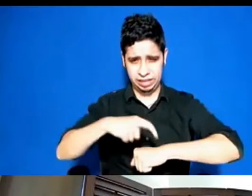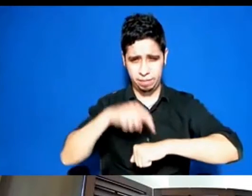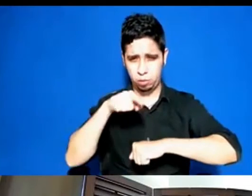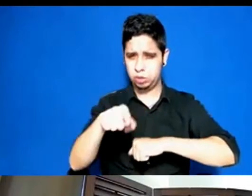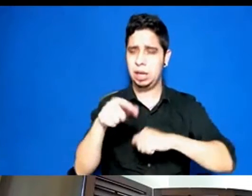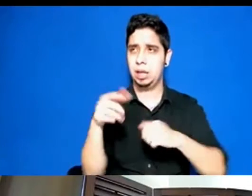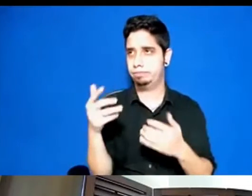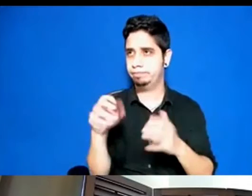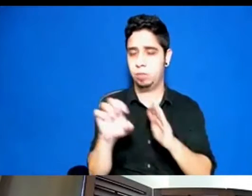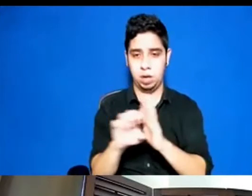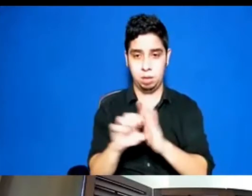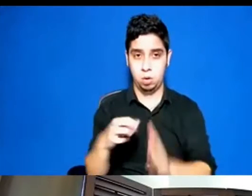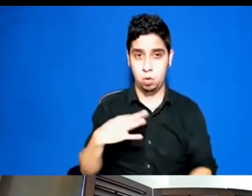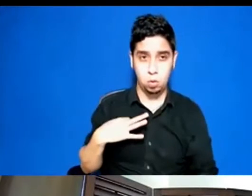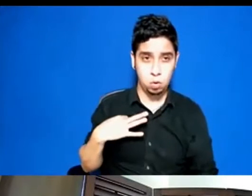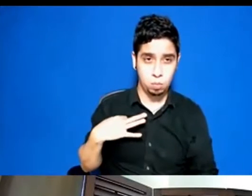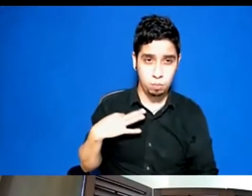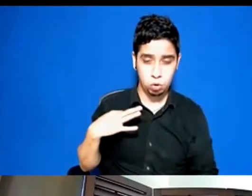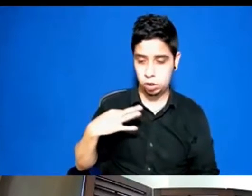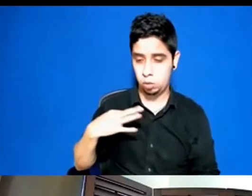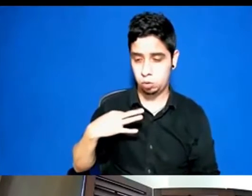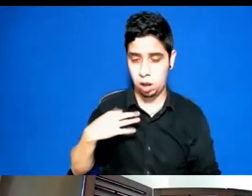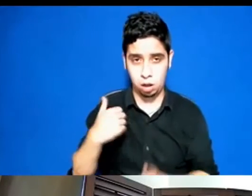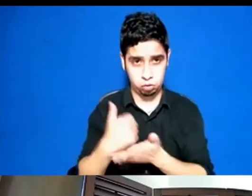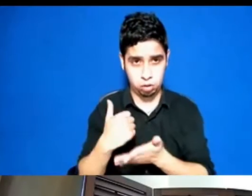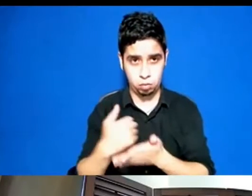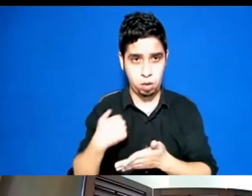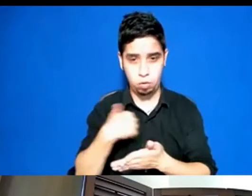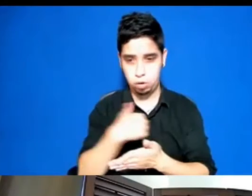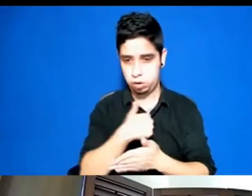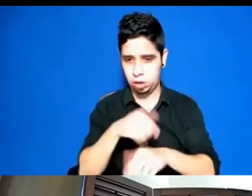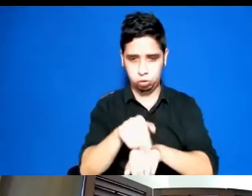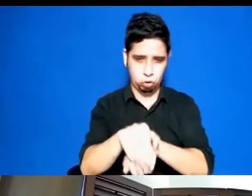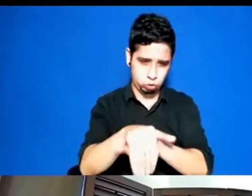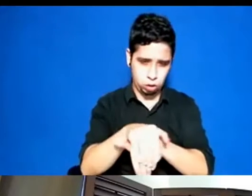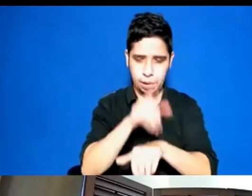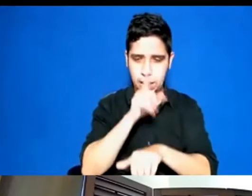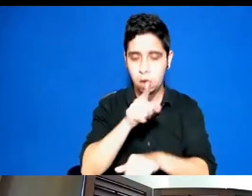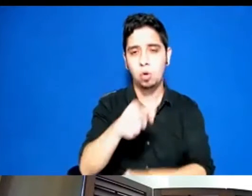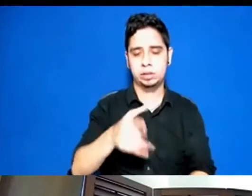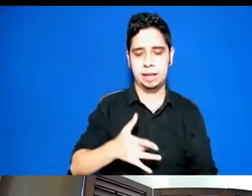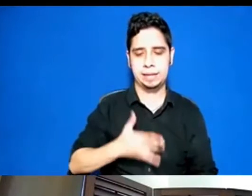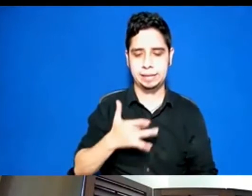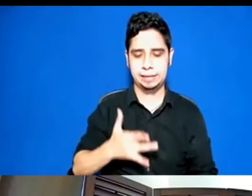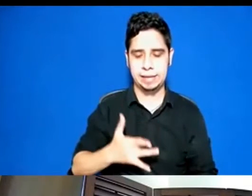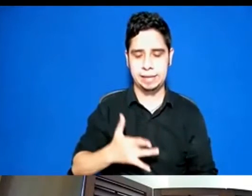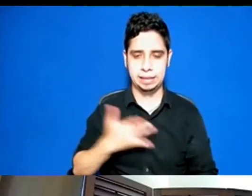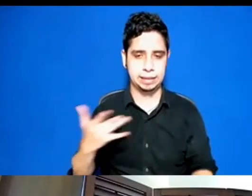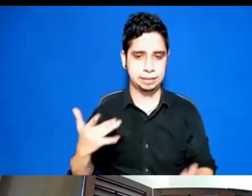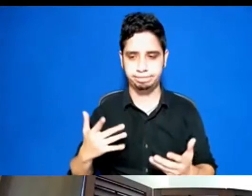estado como voluntarios ayudando a nuestros amiguitos, ¿verdad?, del agua, si ustedes sienten que